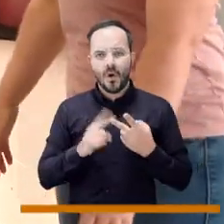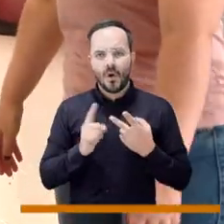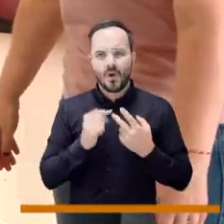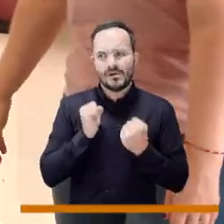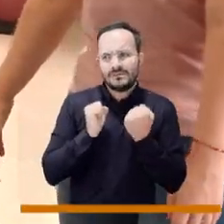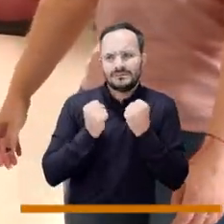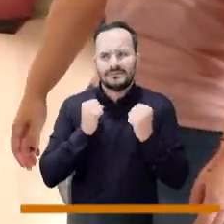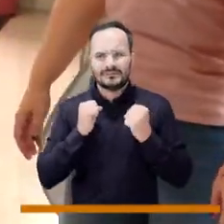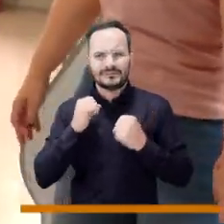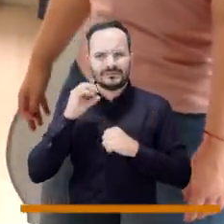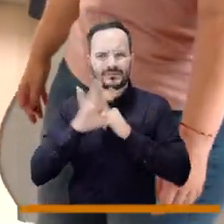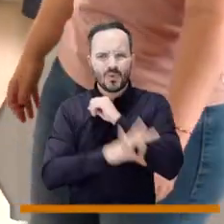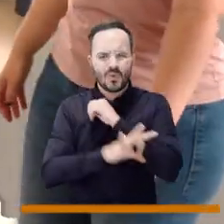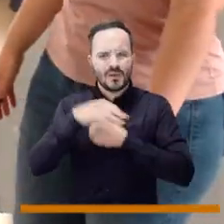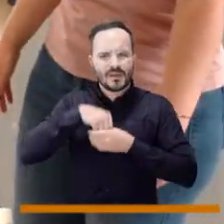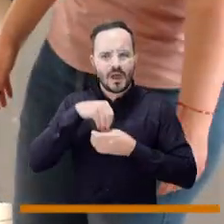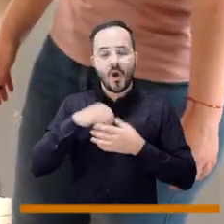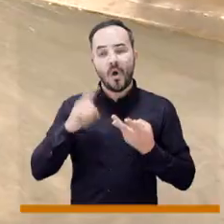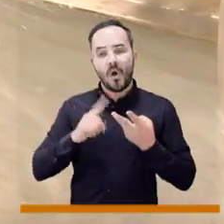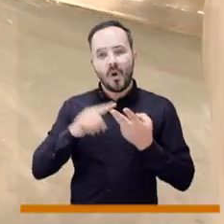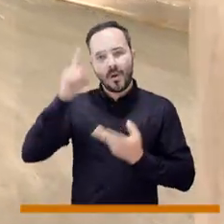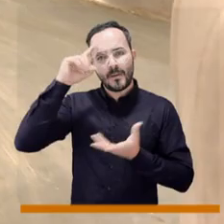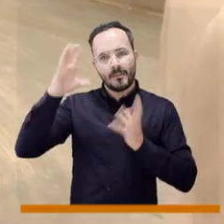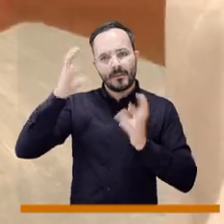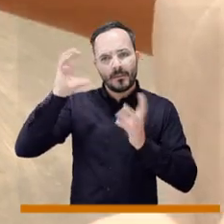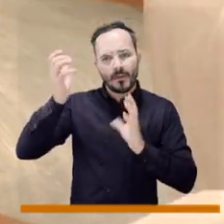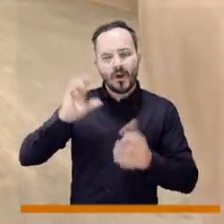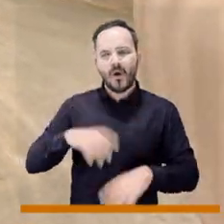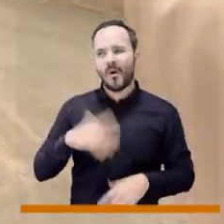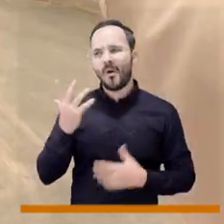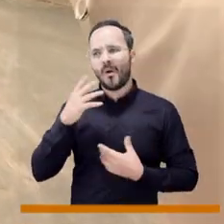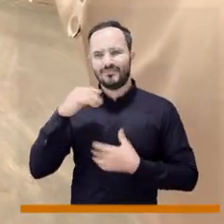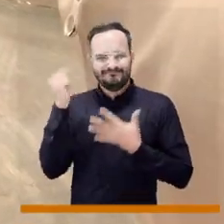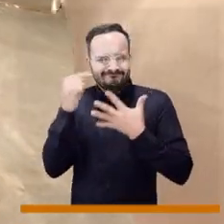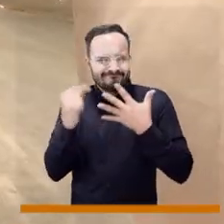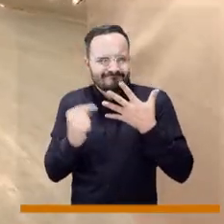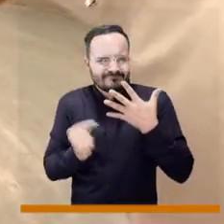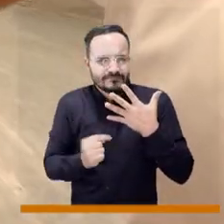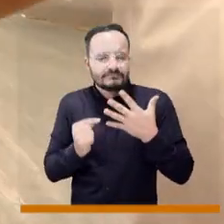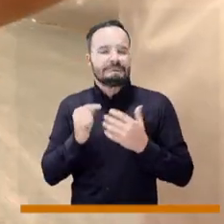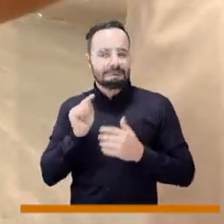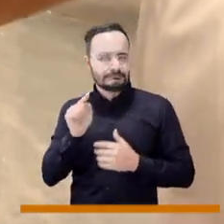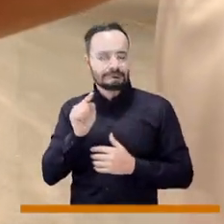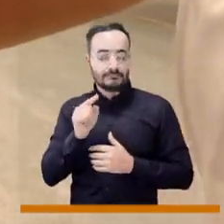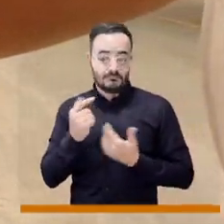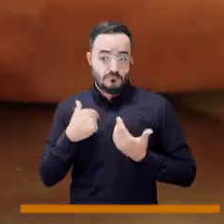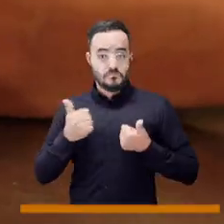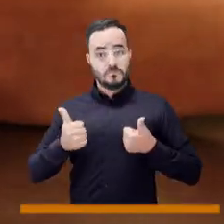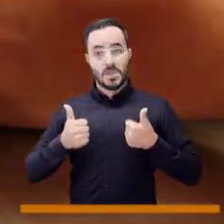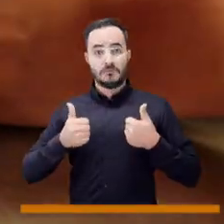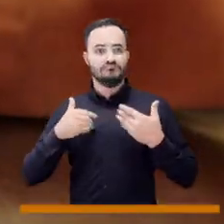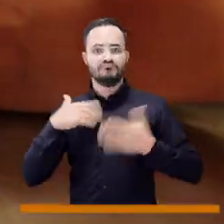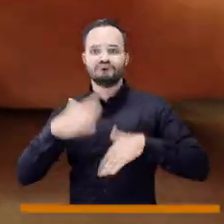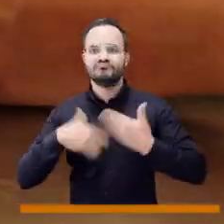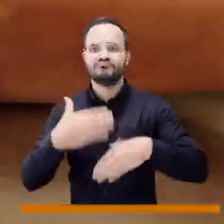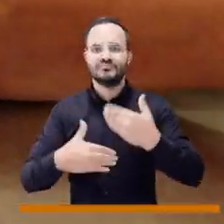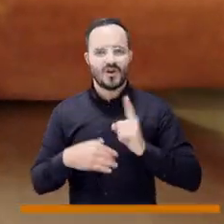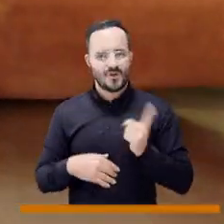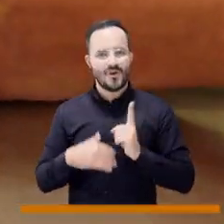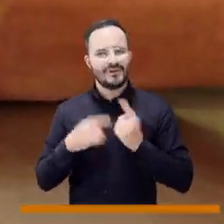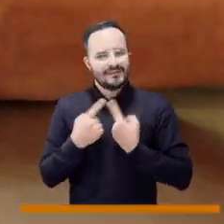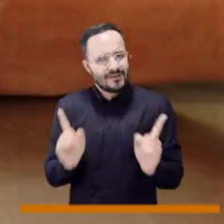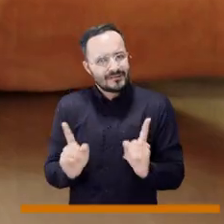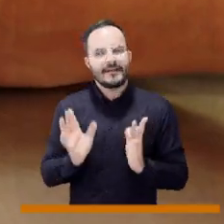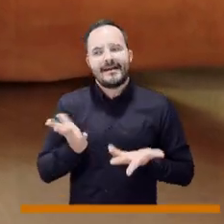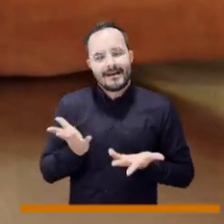psicosis, depresión, trastorno afectivo bipolar y demás, que pues obviamente tienen una incidencia en el desempeño de las personas y